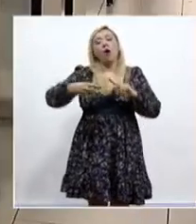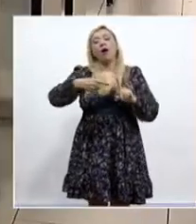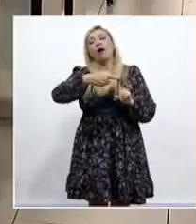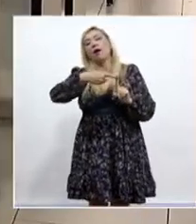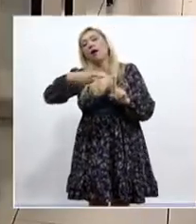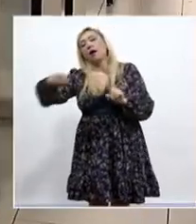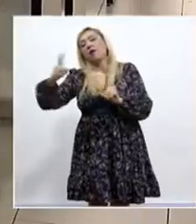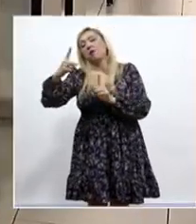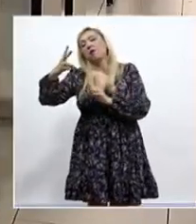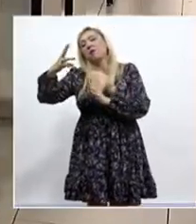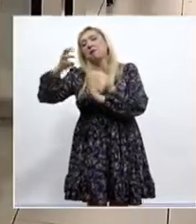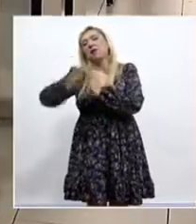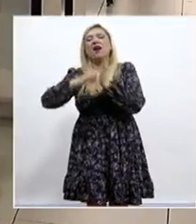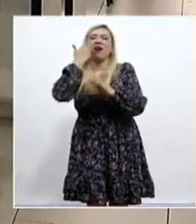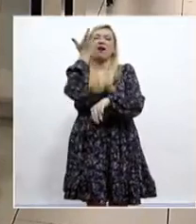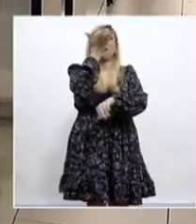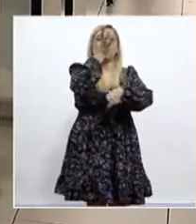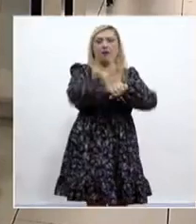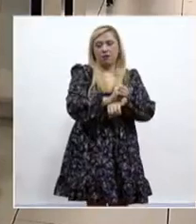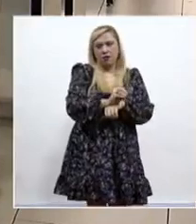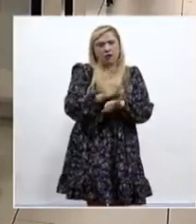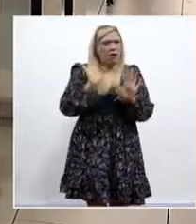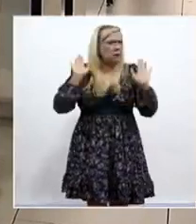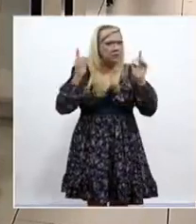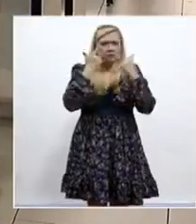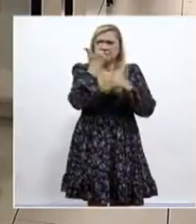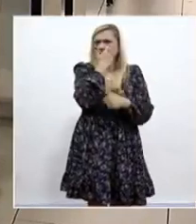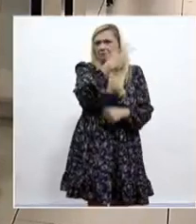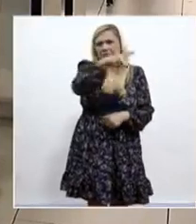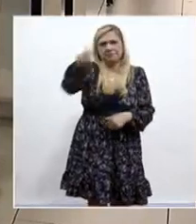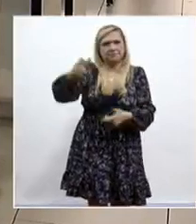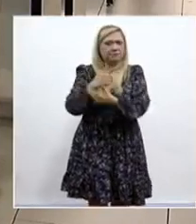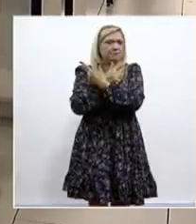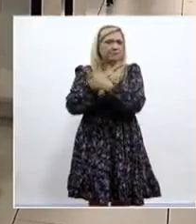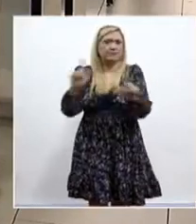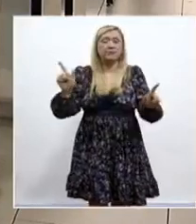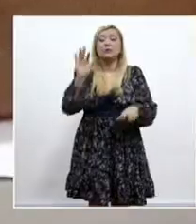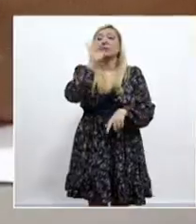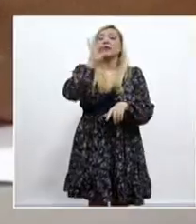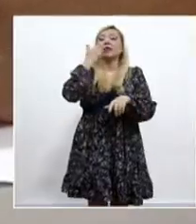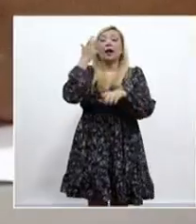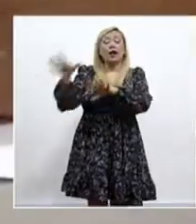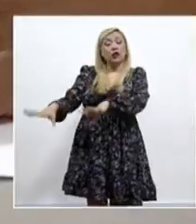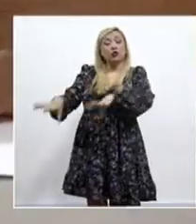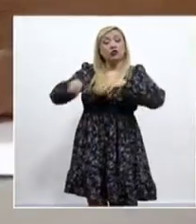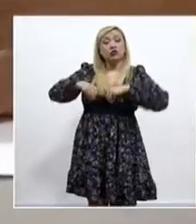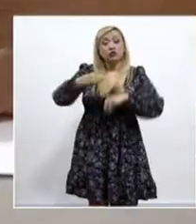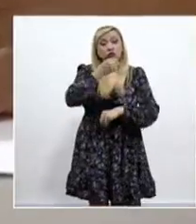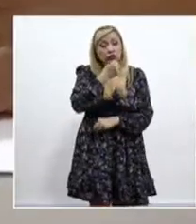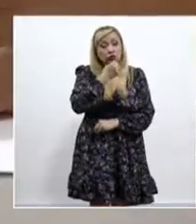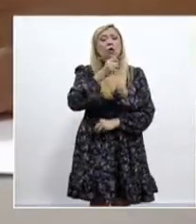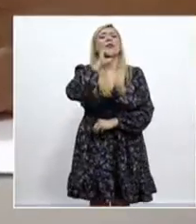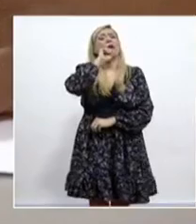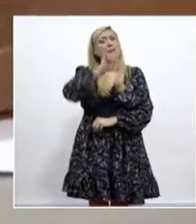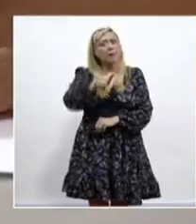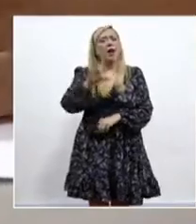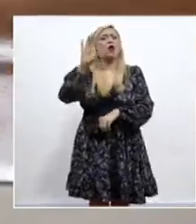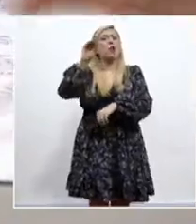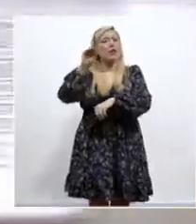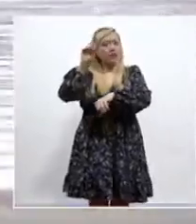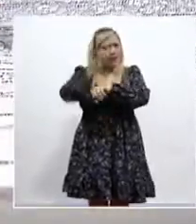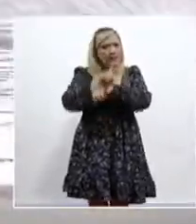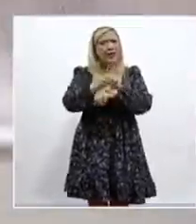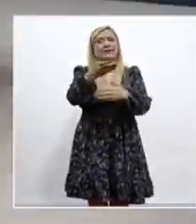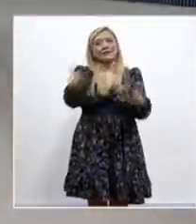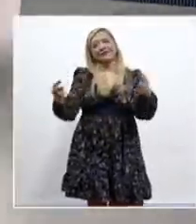las que preveían una integración del Consejo Estatal no equivalente a la del Consejo Nacional, las que asignaban al Archivo Estatal una